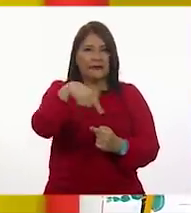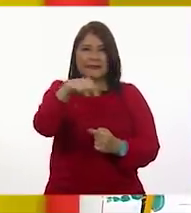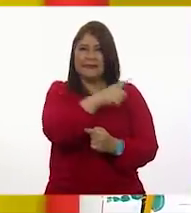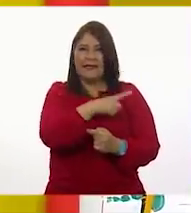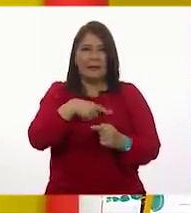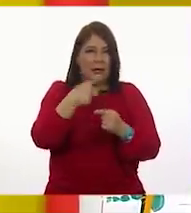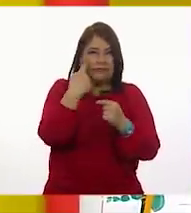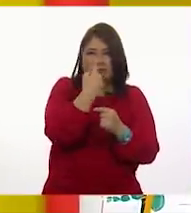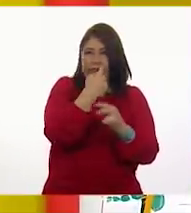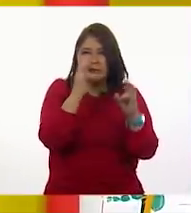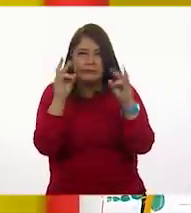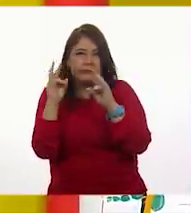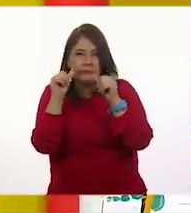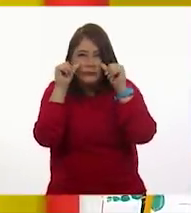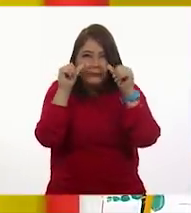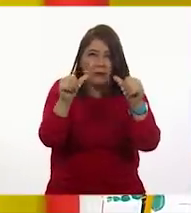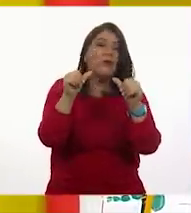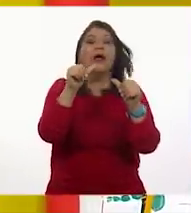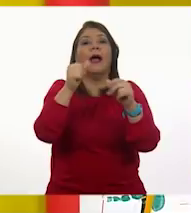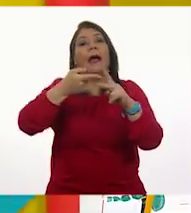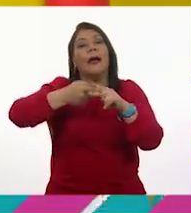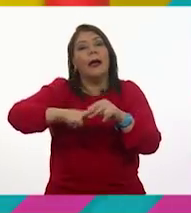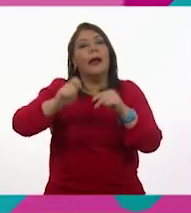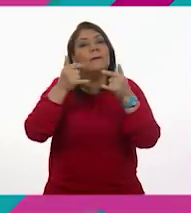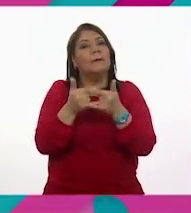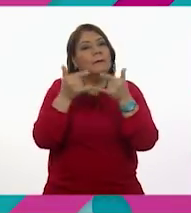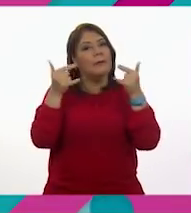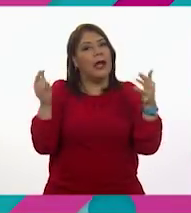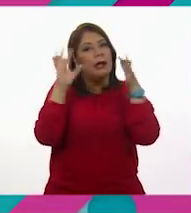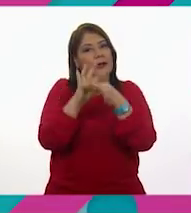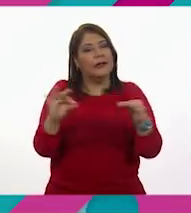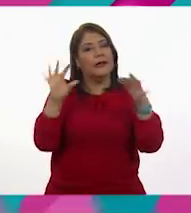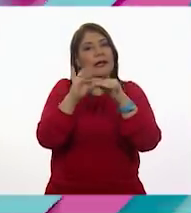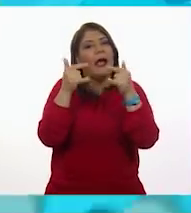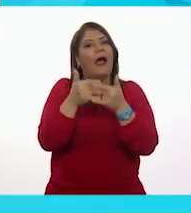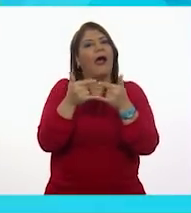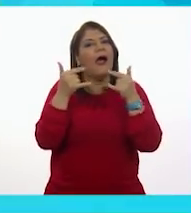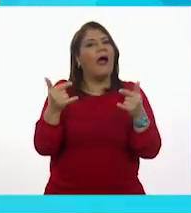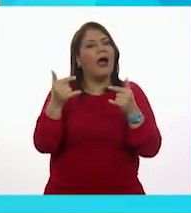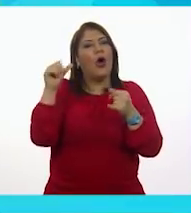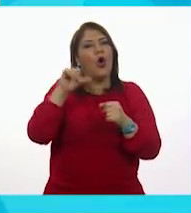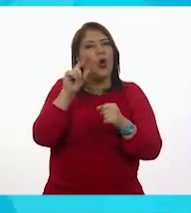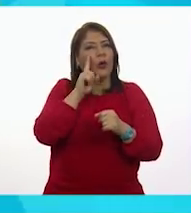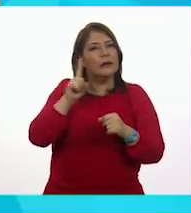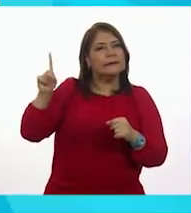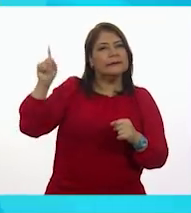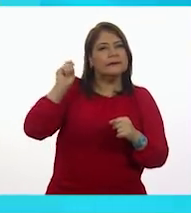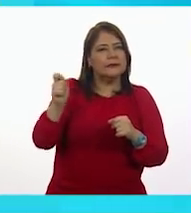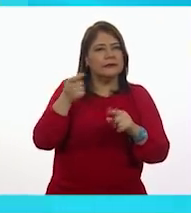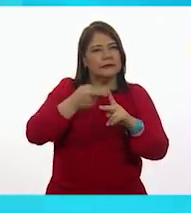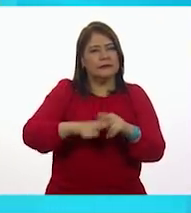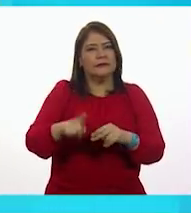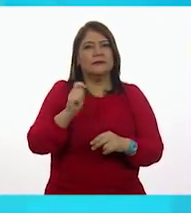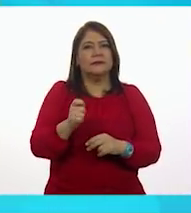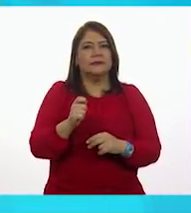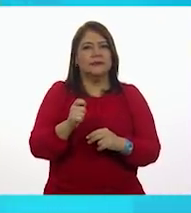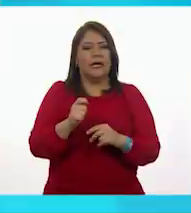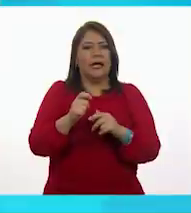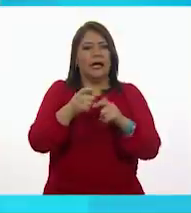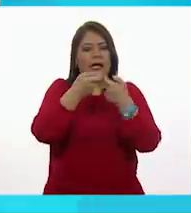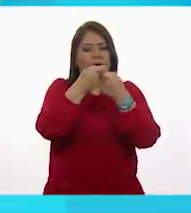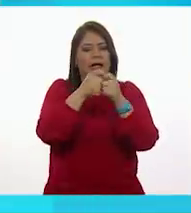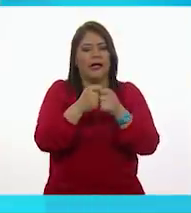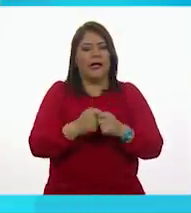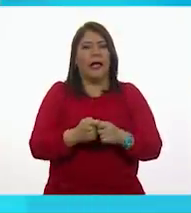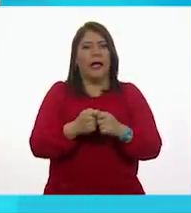atentos porque vamos a iniciar una historia. La historia comienza así. Se llama Trencitas